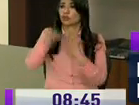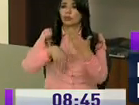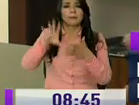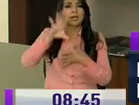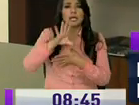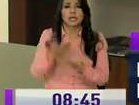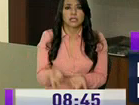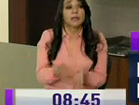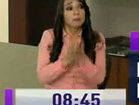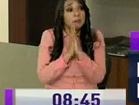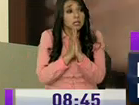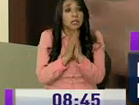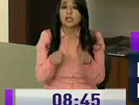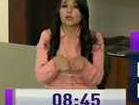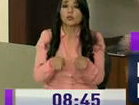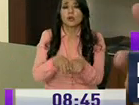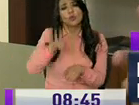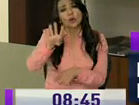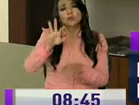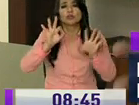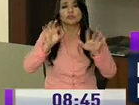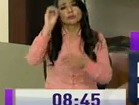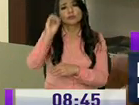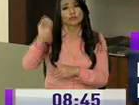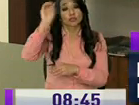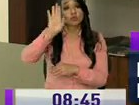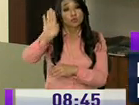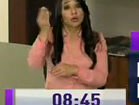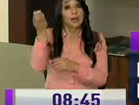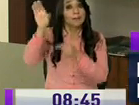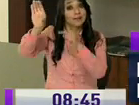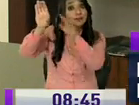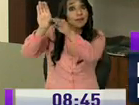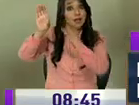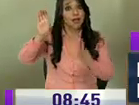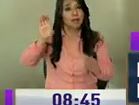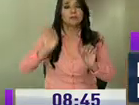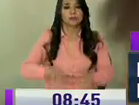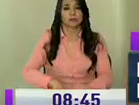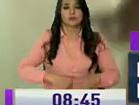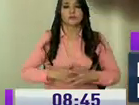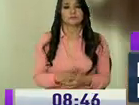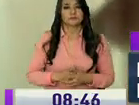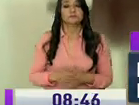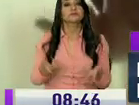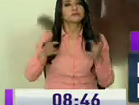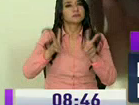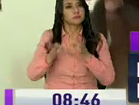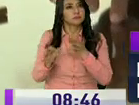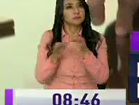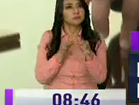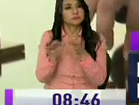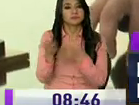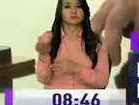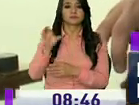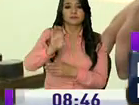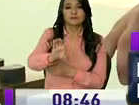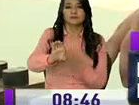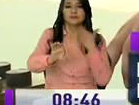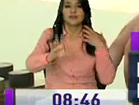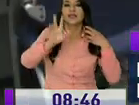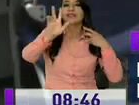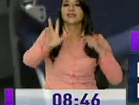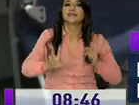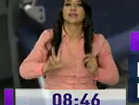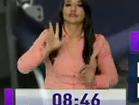y les está pidiendo una contribución del 4 al 8% de estos capitales no repatriados. Muestra de ello, también señala, es la contribución adicional por